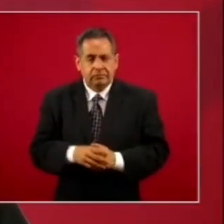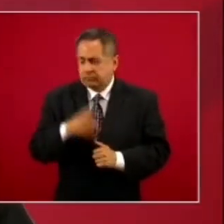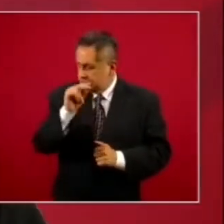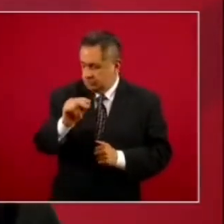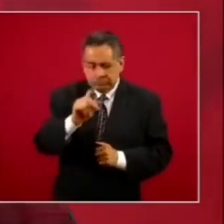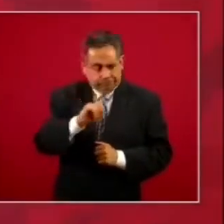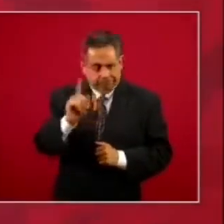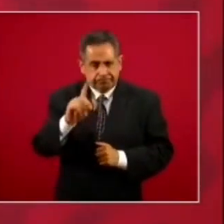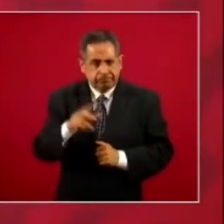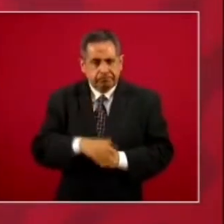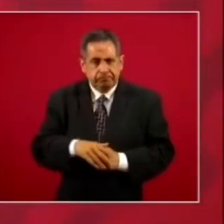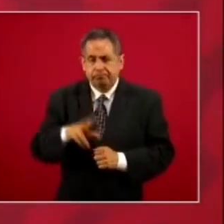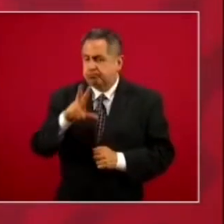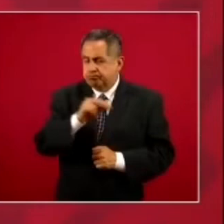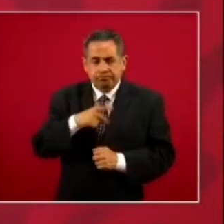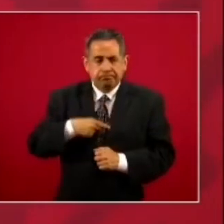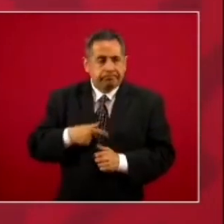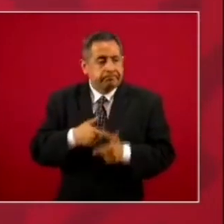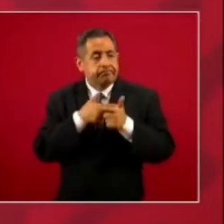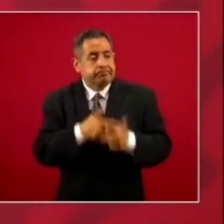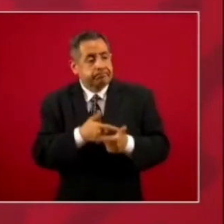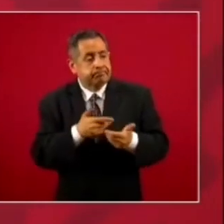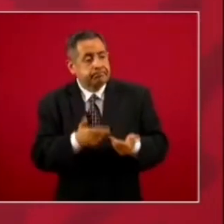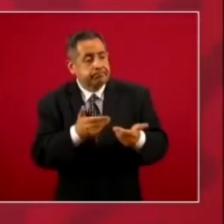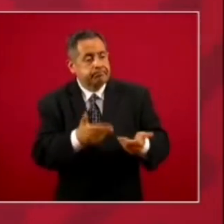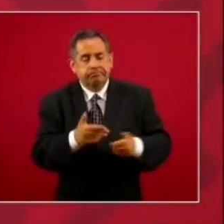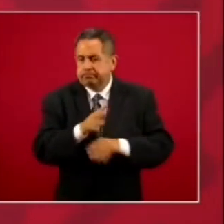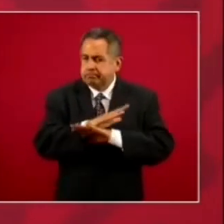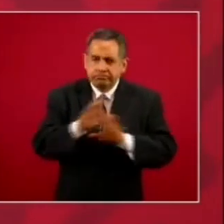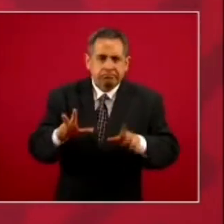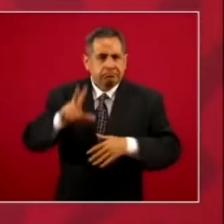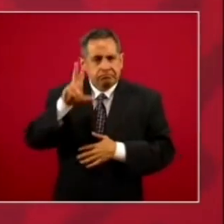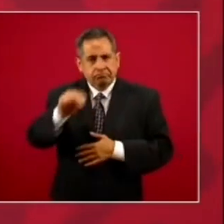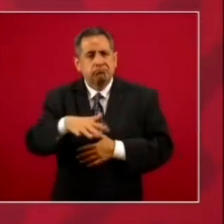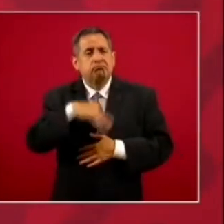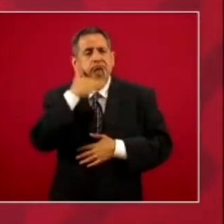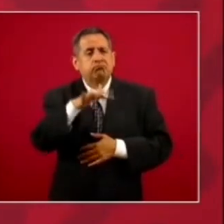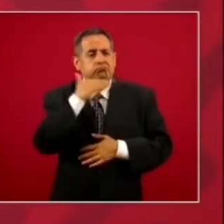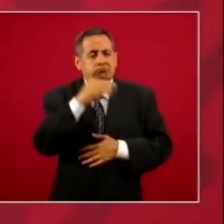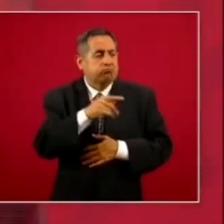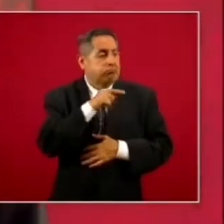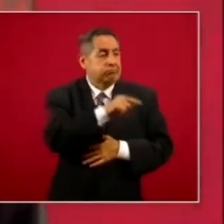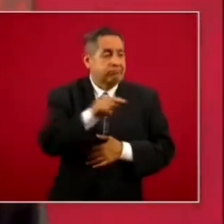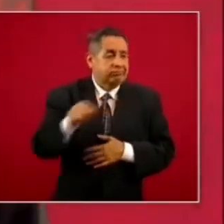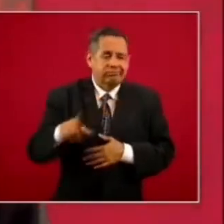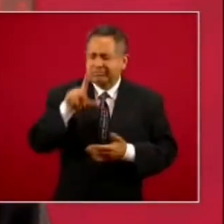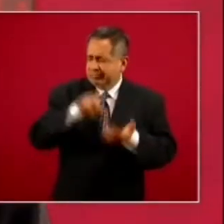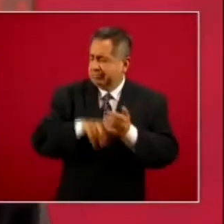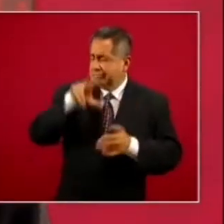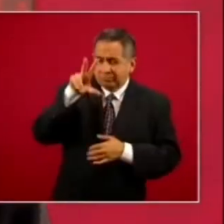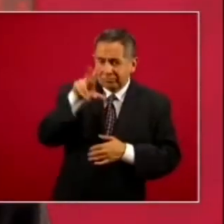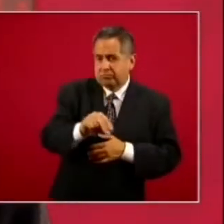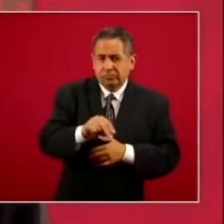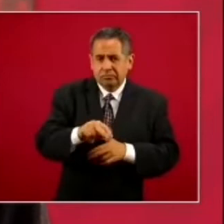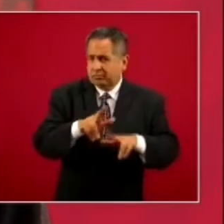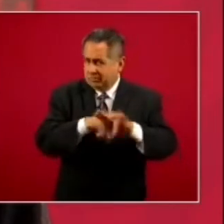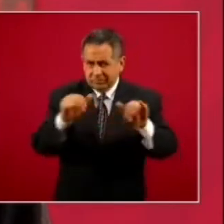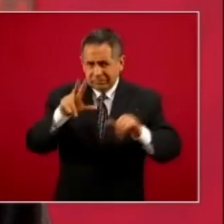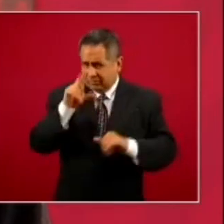No debemos de permitir la corrupción de nadie.